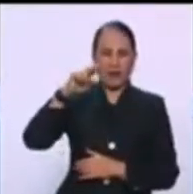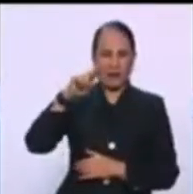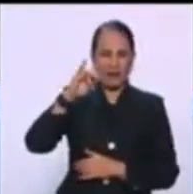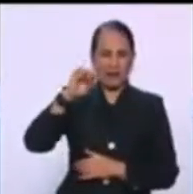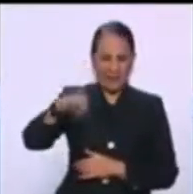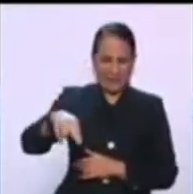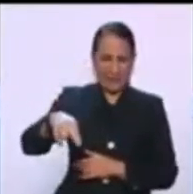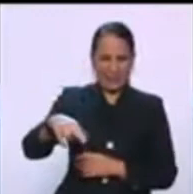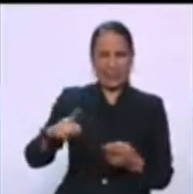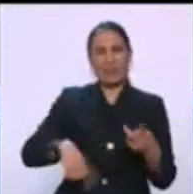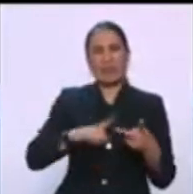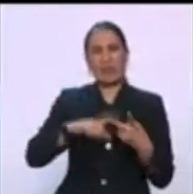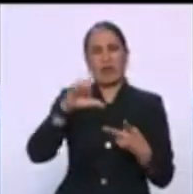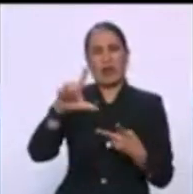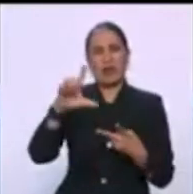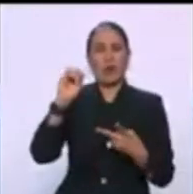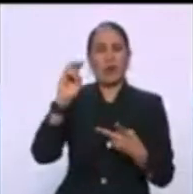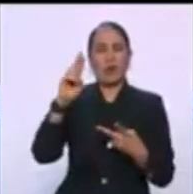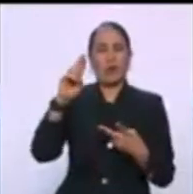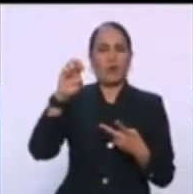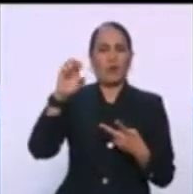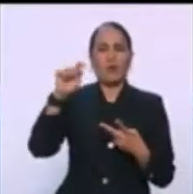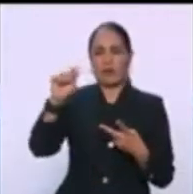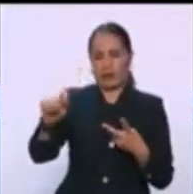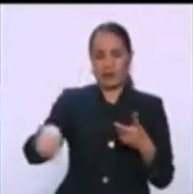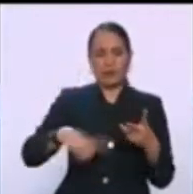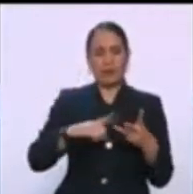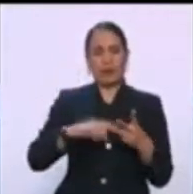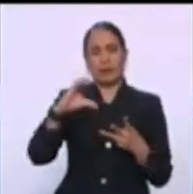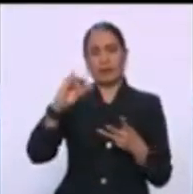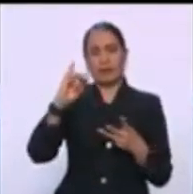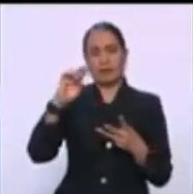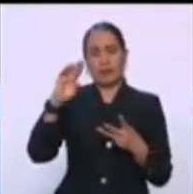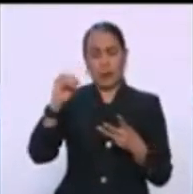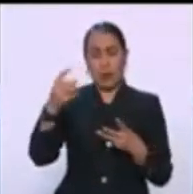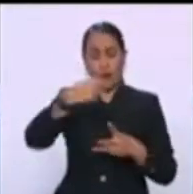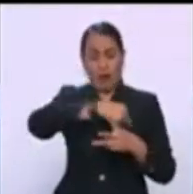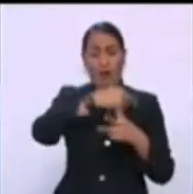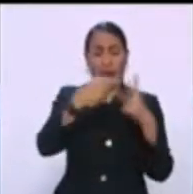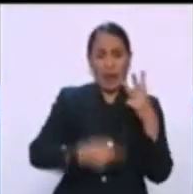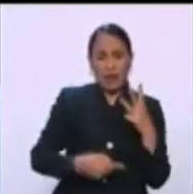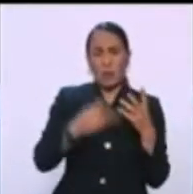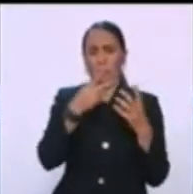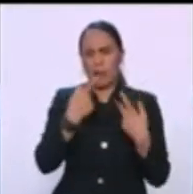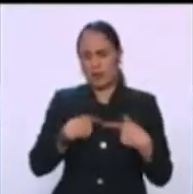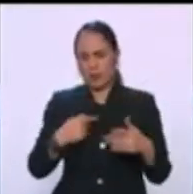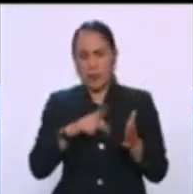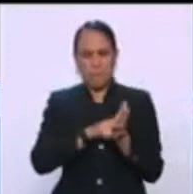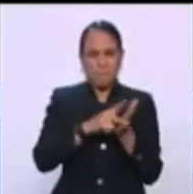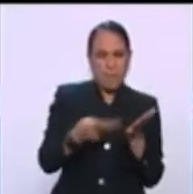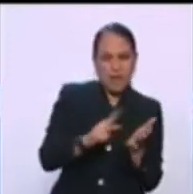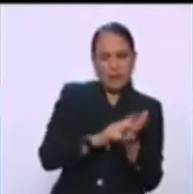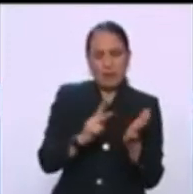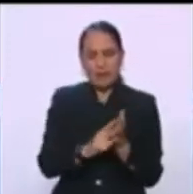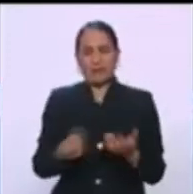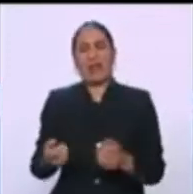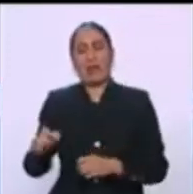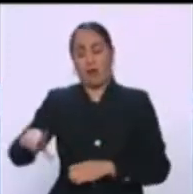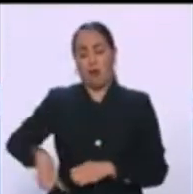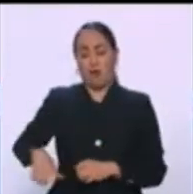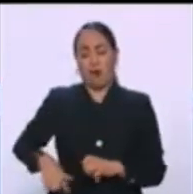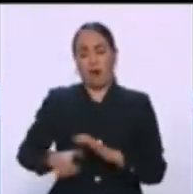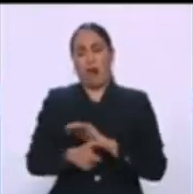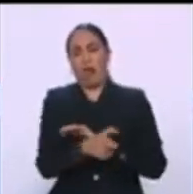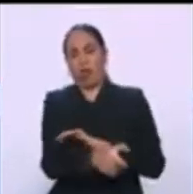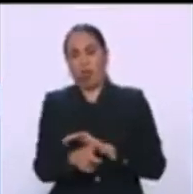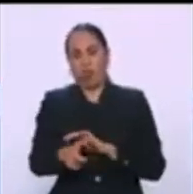como Ciro Gómez Leiva. Evidentemente son sicarios que trabajaban al precio que sus empresas les